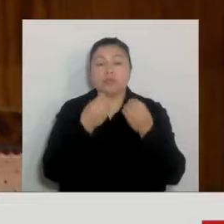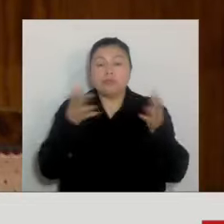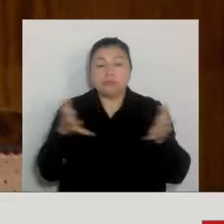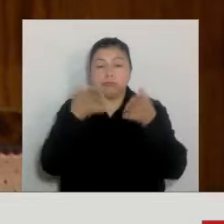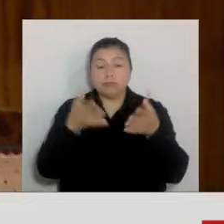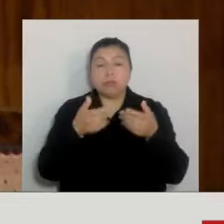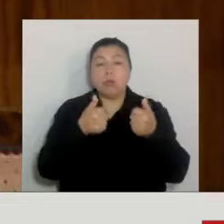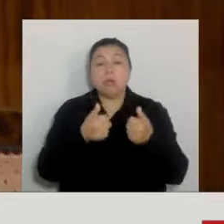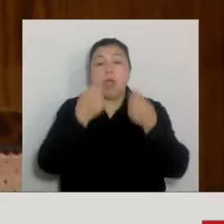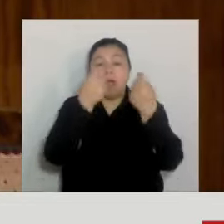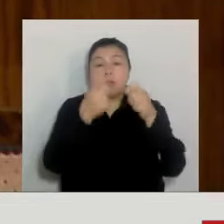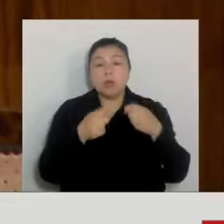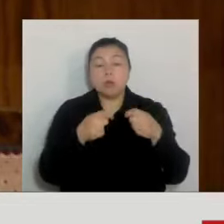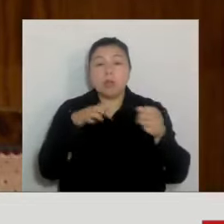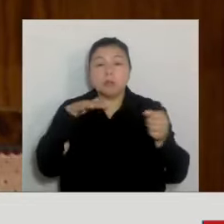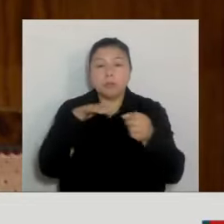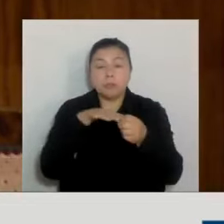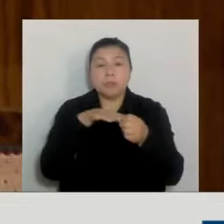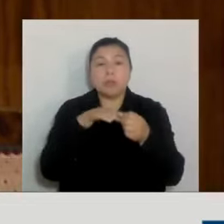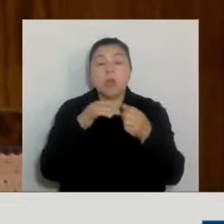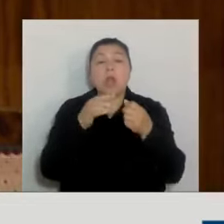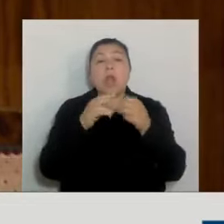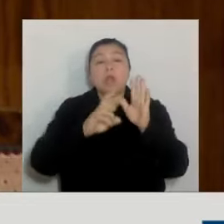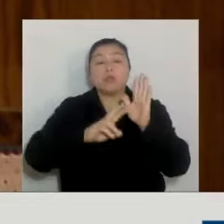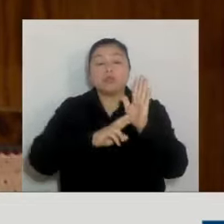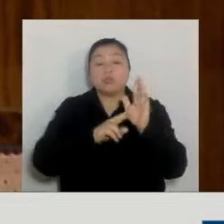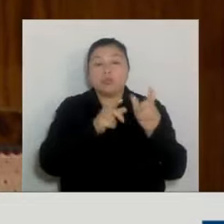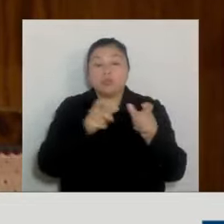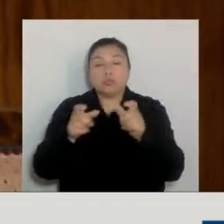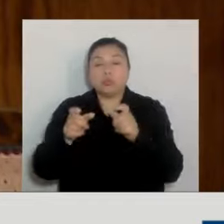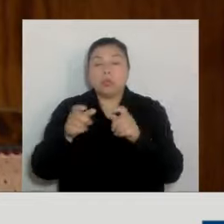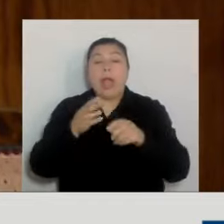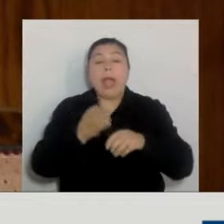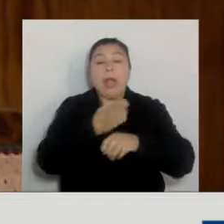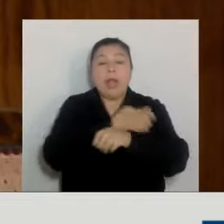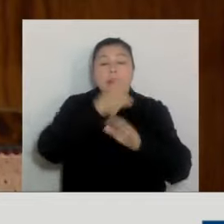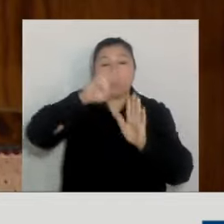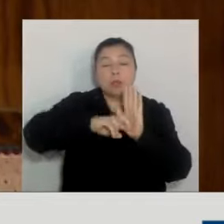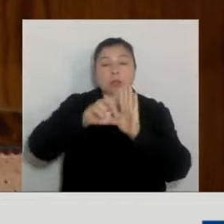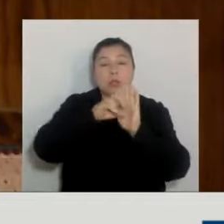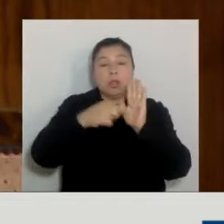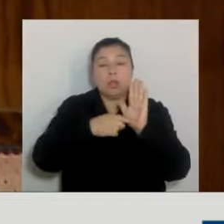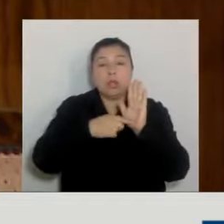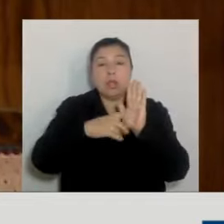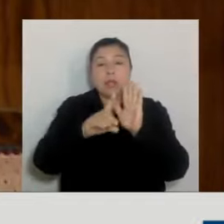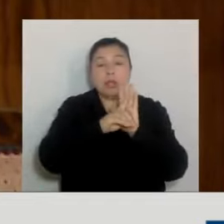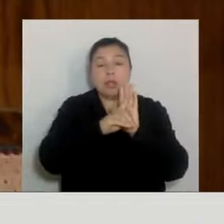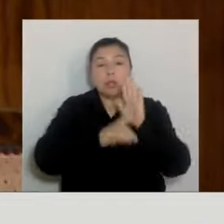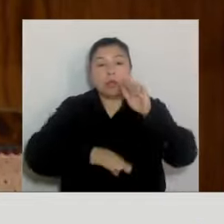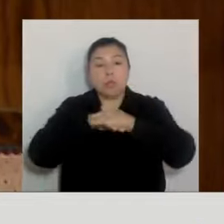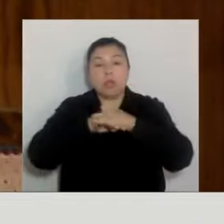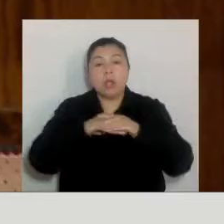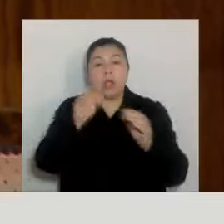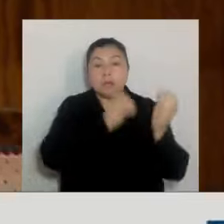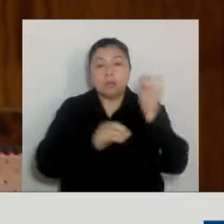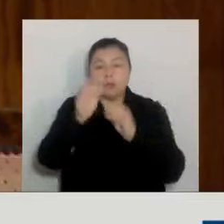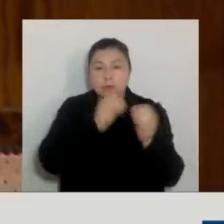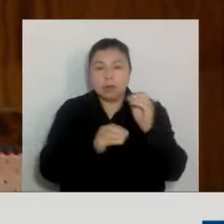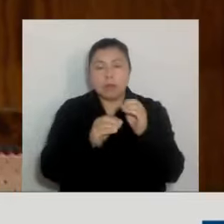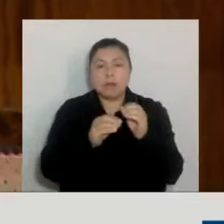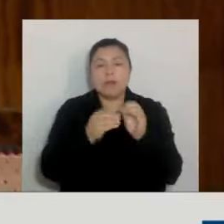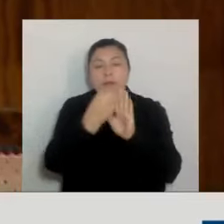evaluación de impacto regulatorio exantes de los proyectos de ley y decretos supremos la elaboración de recomendaciones sobre